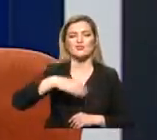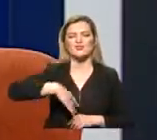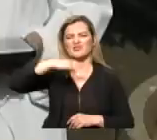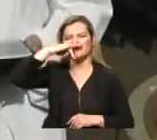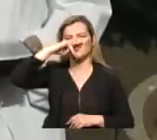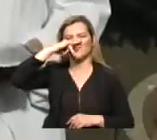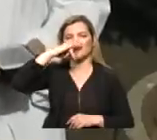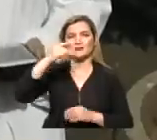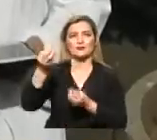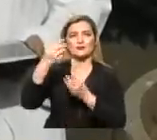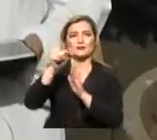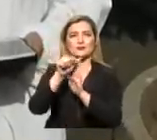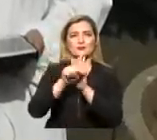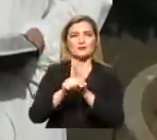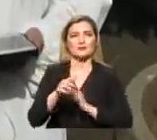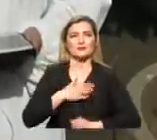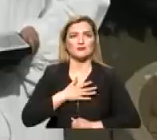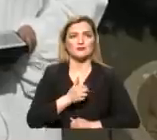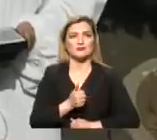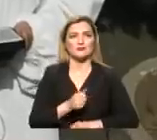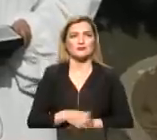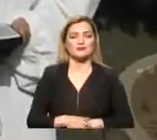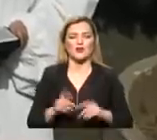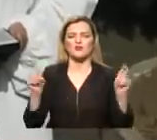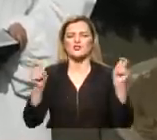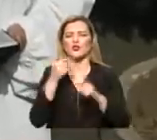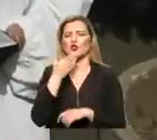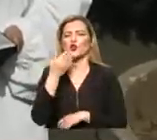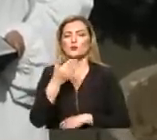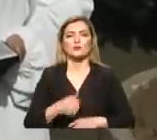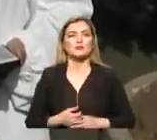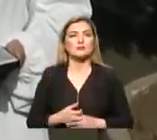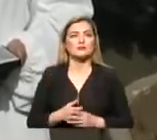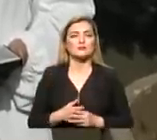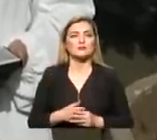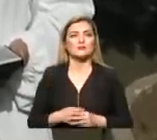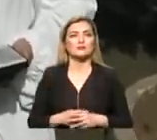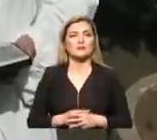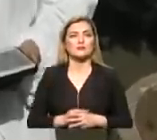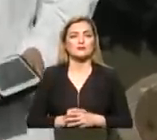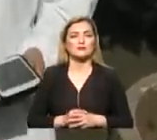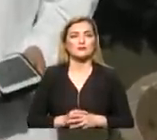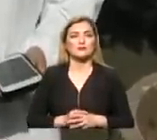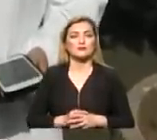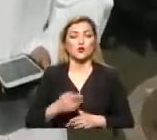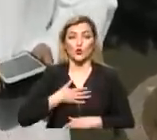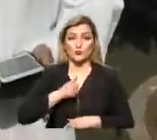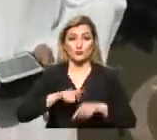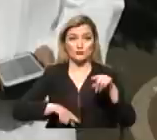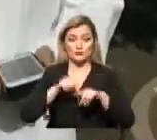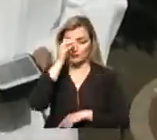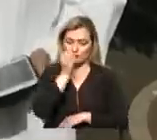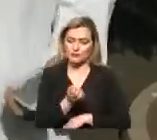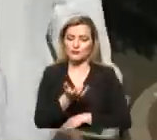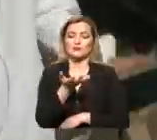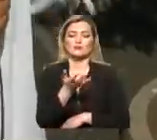para contarnos los detalles. Hola, Steffi, cuéntanos cómo les están festejando a los niños en su día. ¿Qué tal, Andrea? Amigos, muy